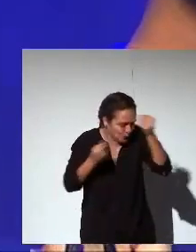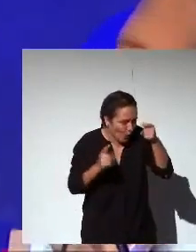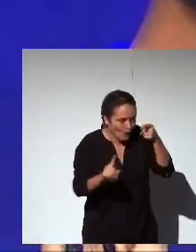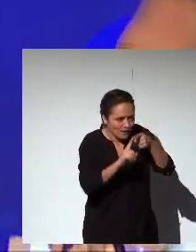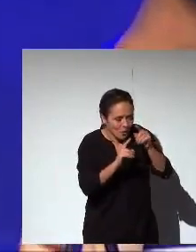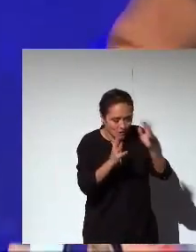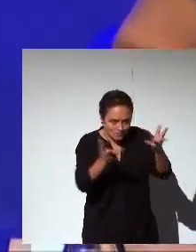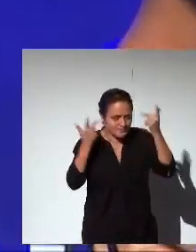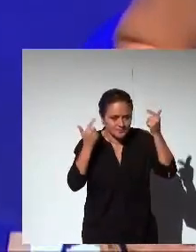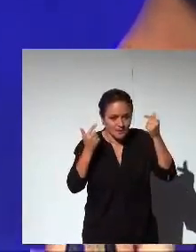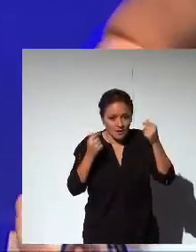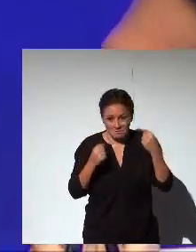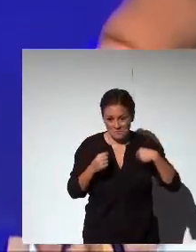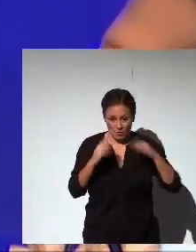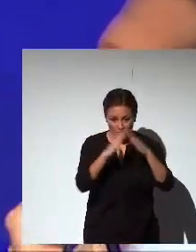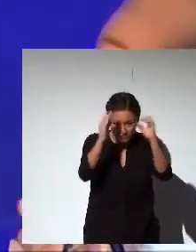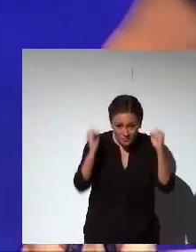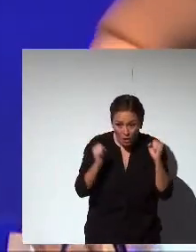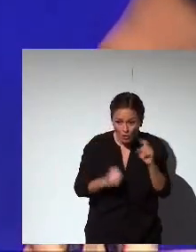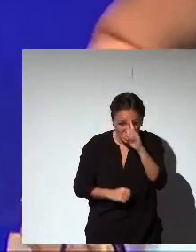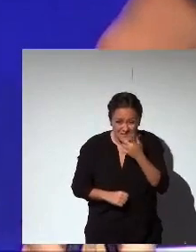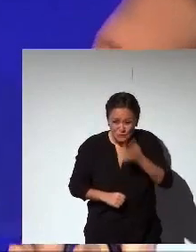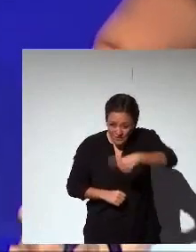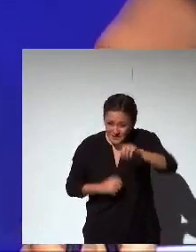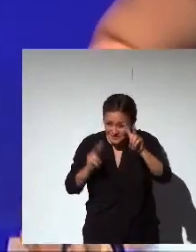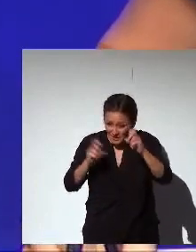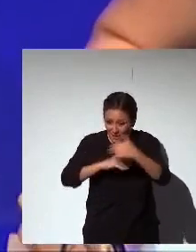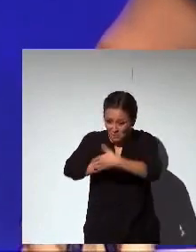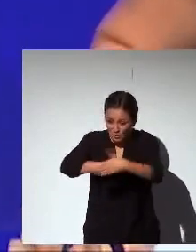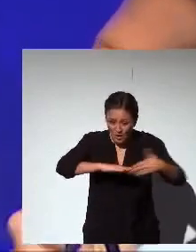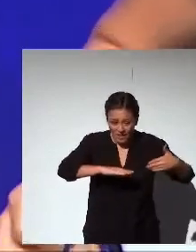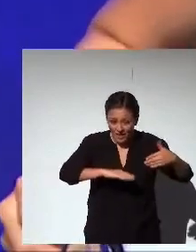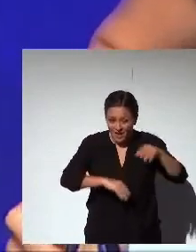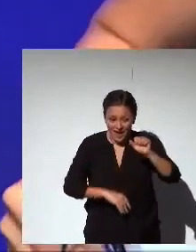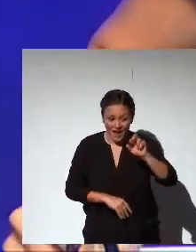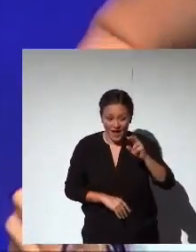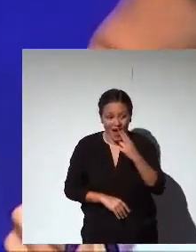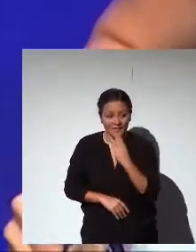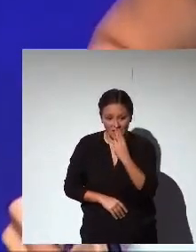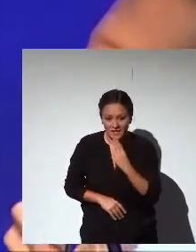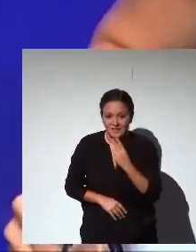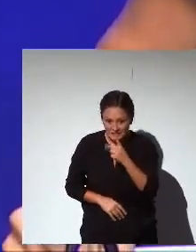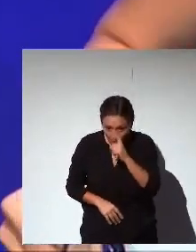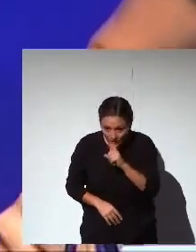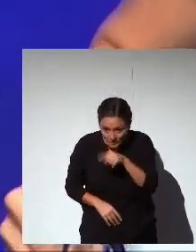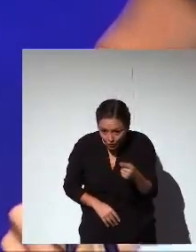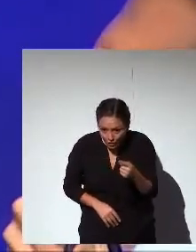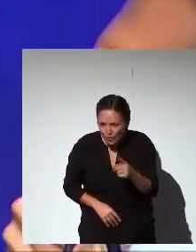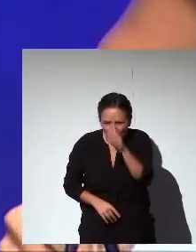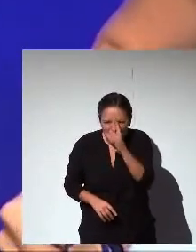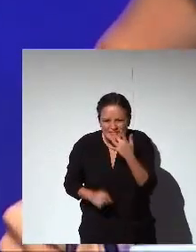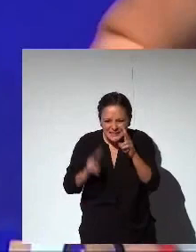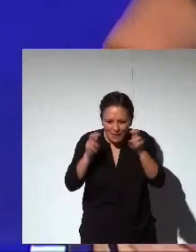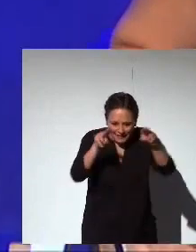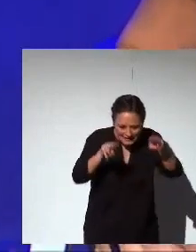de la desgracia que supuso el muelle de Arguineguín, no sé si se acuerdan de los problemas que tuvimos en la residencia. El volcán